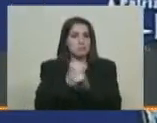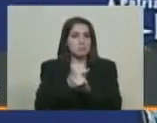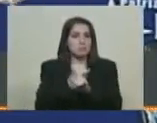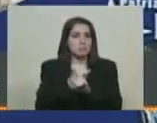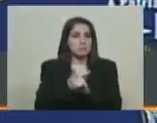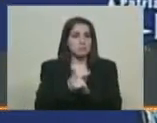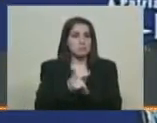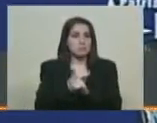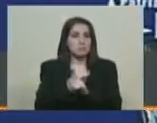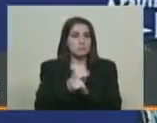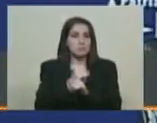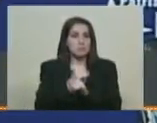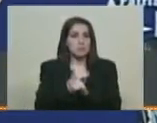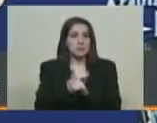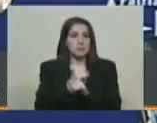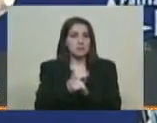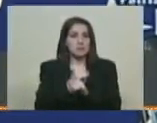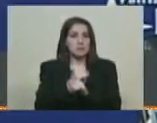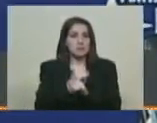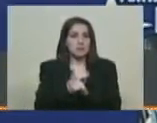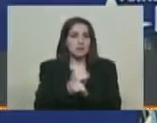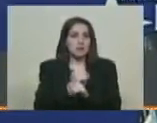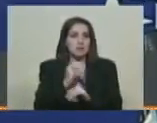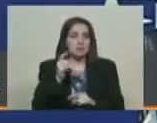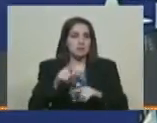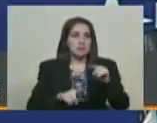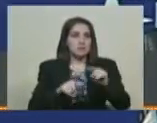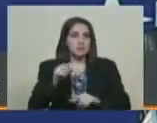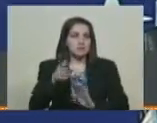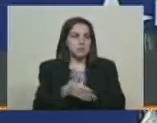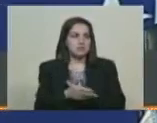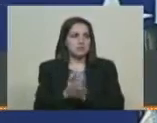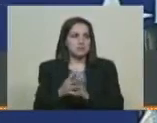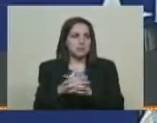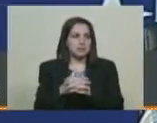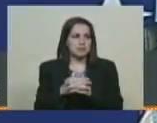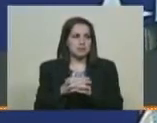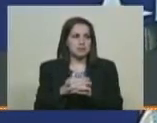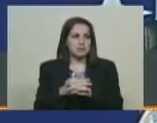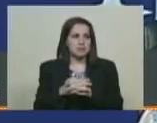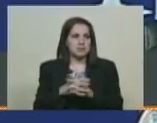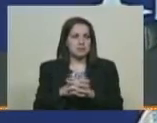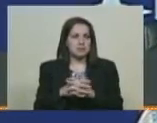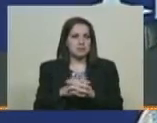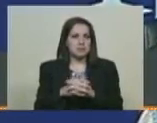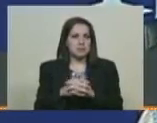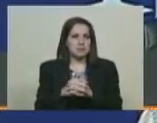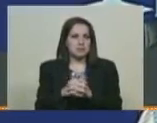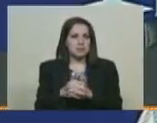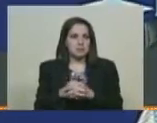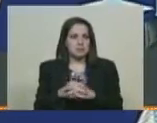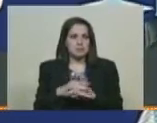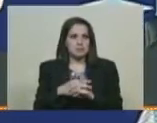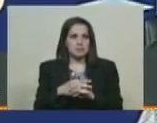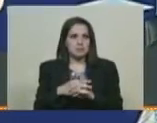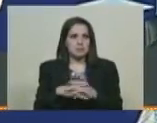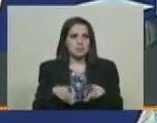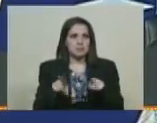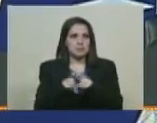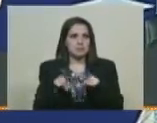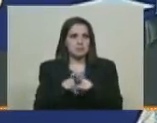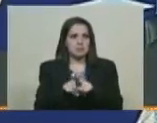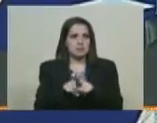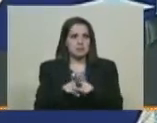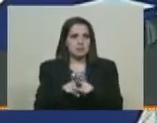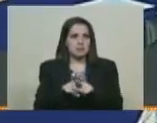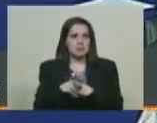va convirtiéndose en el eje de la nueva economía. Solamente en un día de